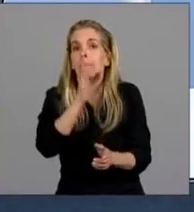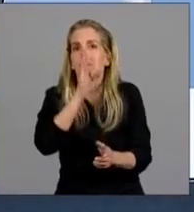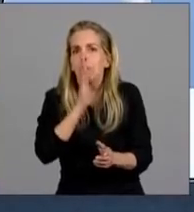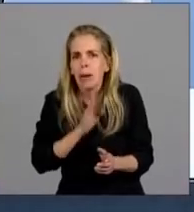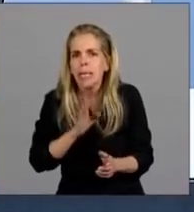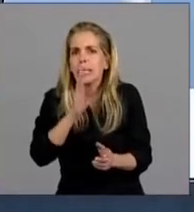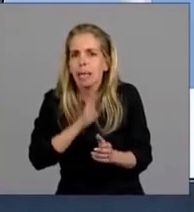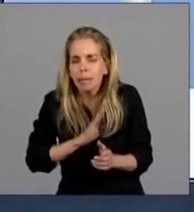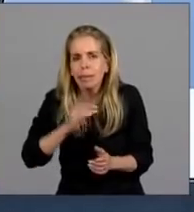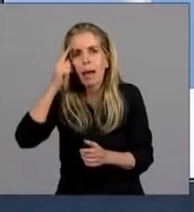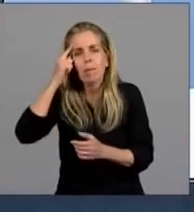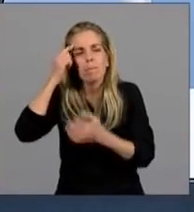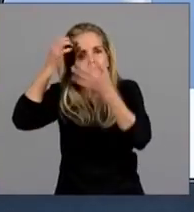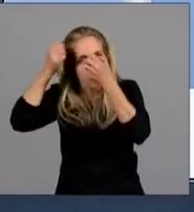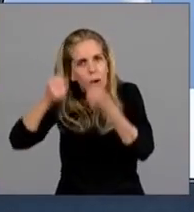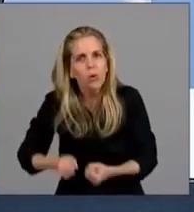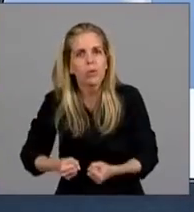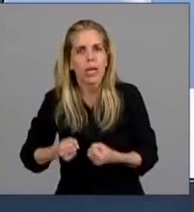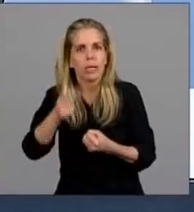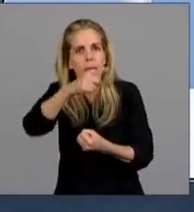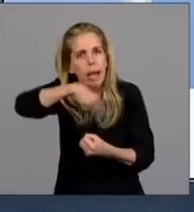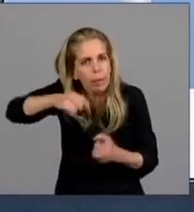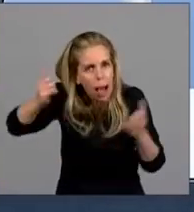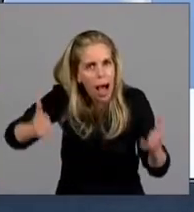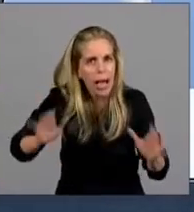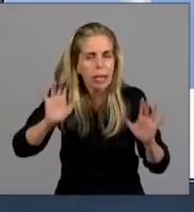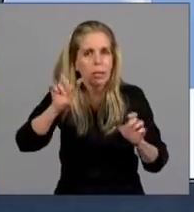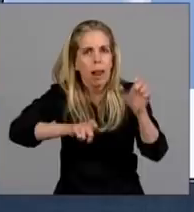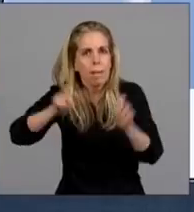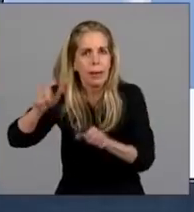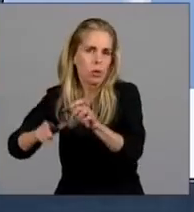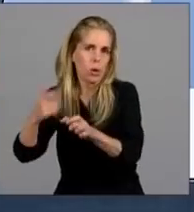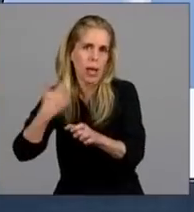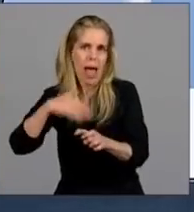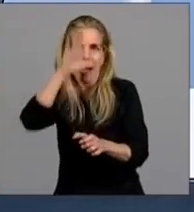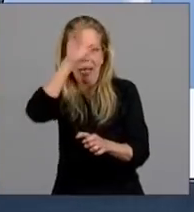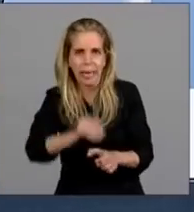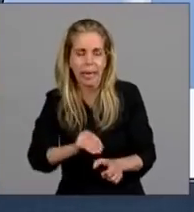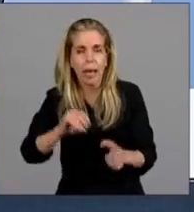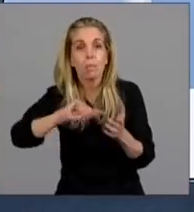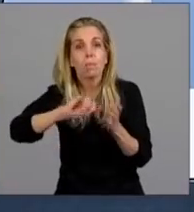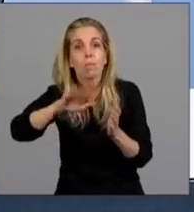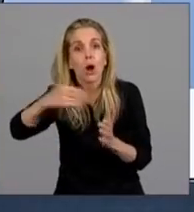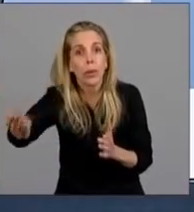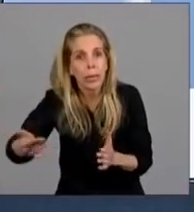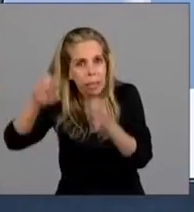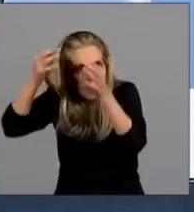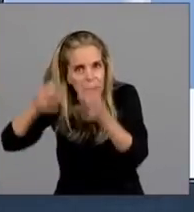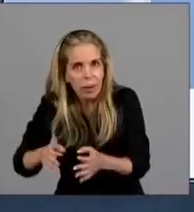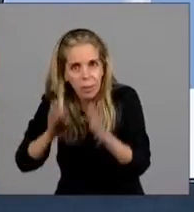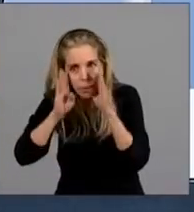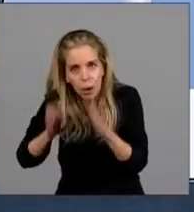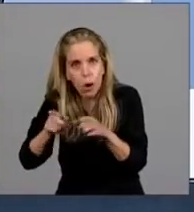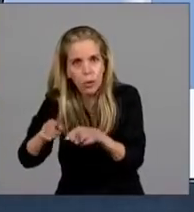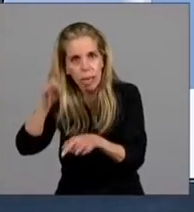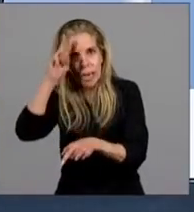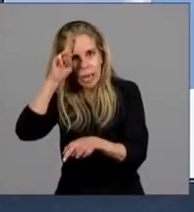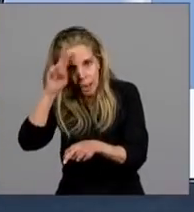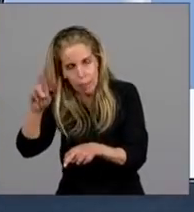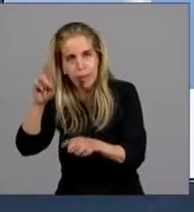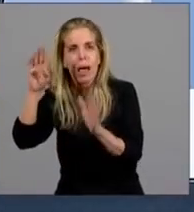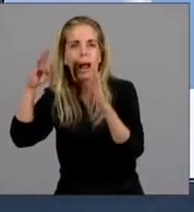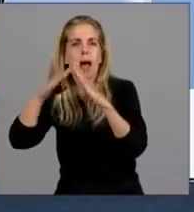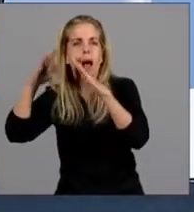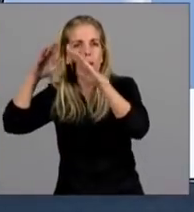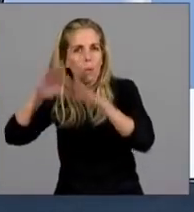esa conciencia que han mostrado los y las ciudadanas de la provincia de Buenos Aires para respetar la cuarentena,